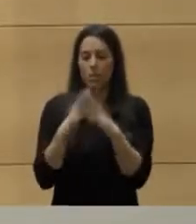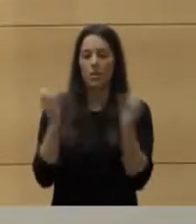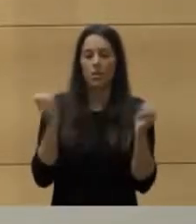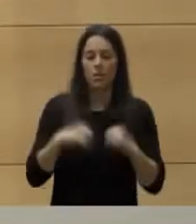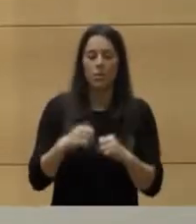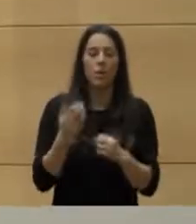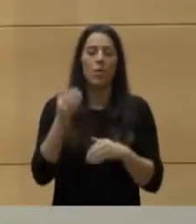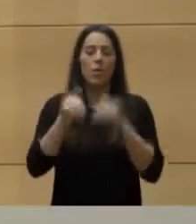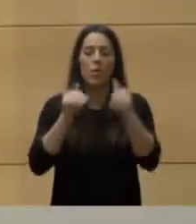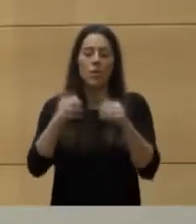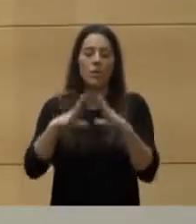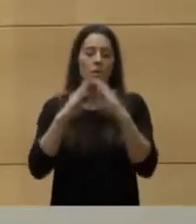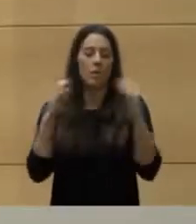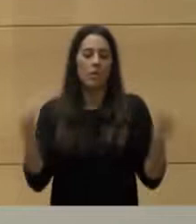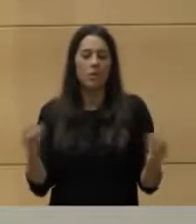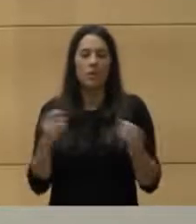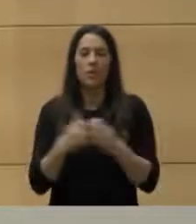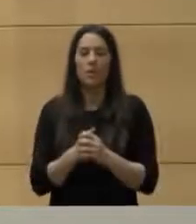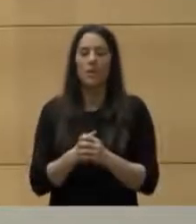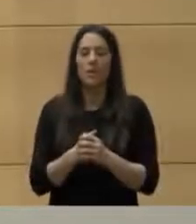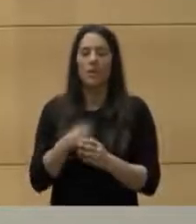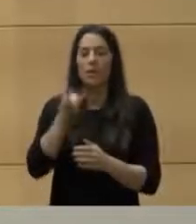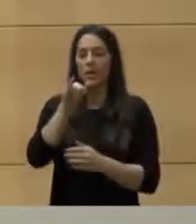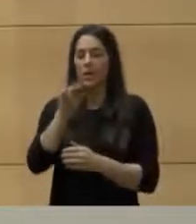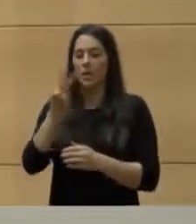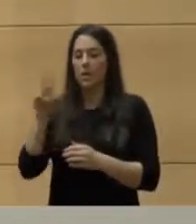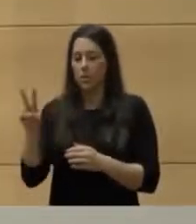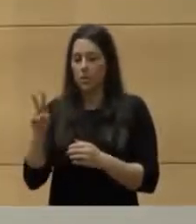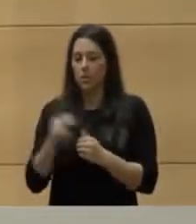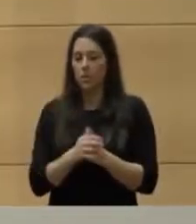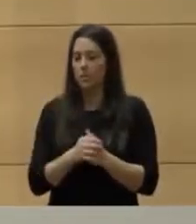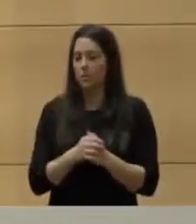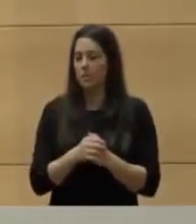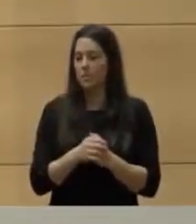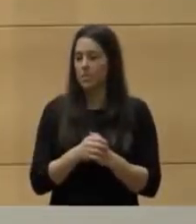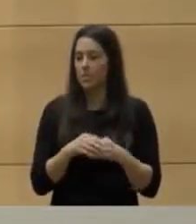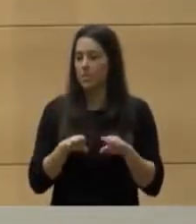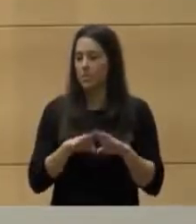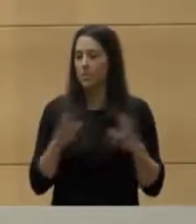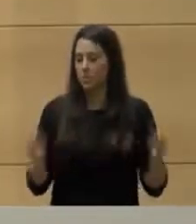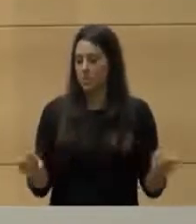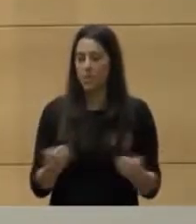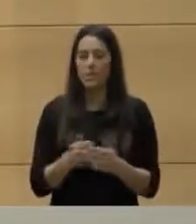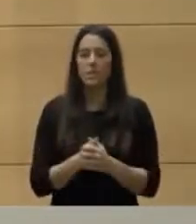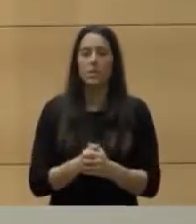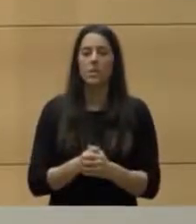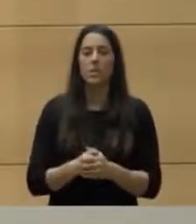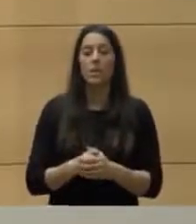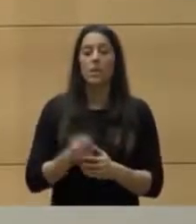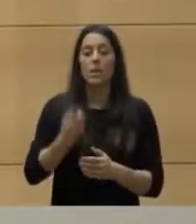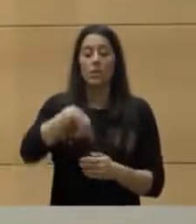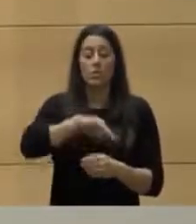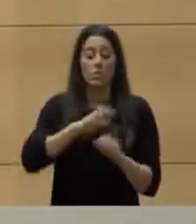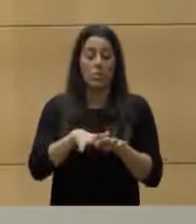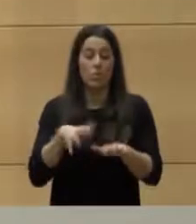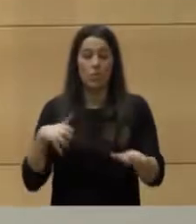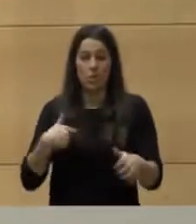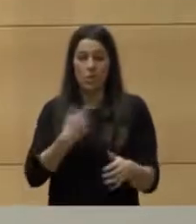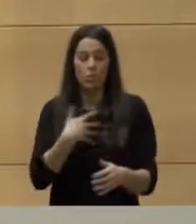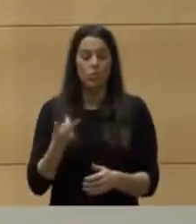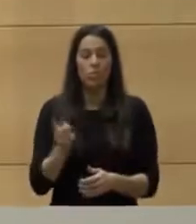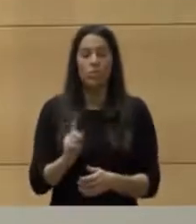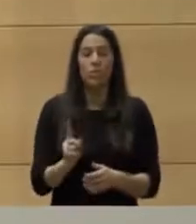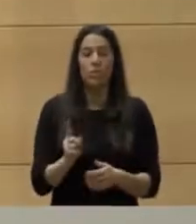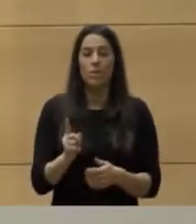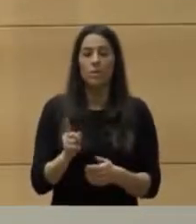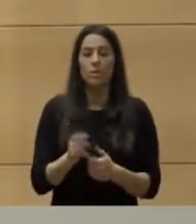Andalucía, Izquierda Unida, las mesas de convergencia, el Frente Cívico Somos Mayoría. No quiero yo